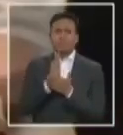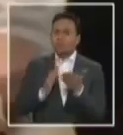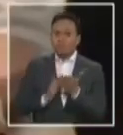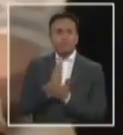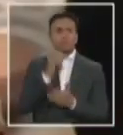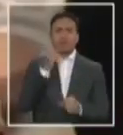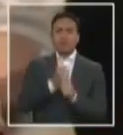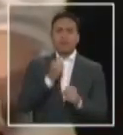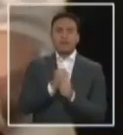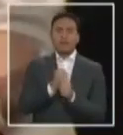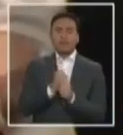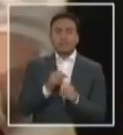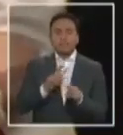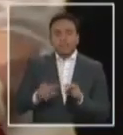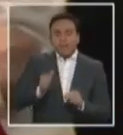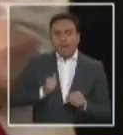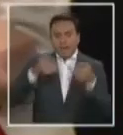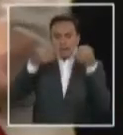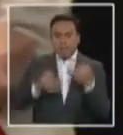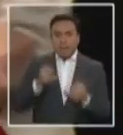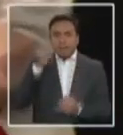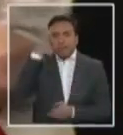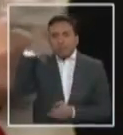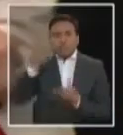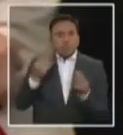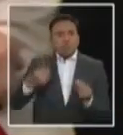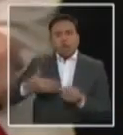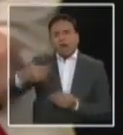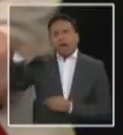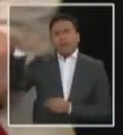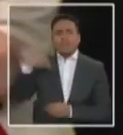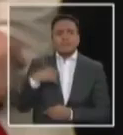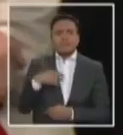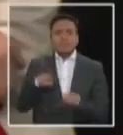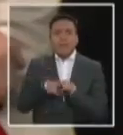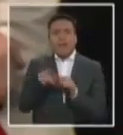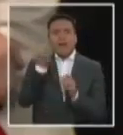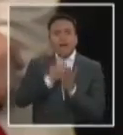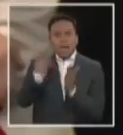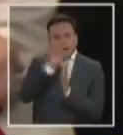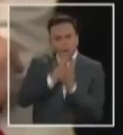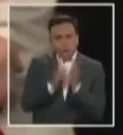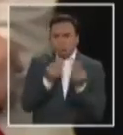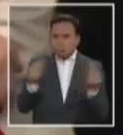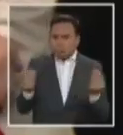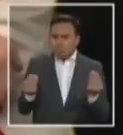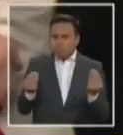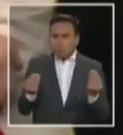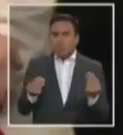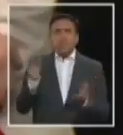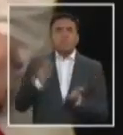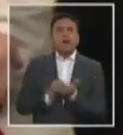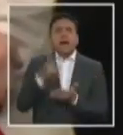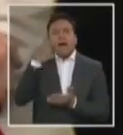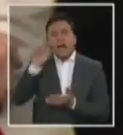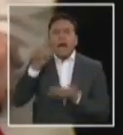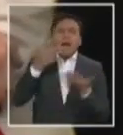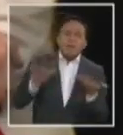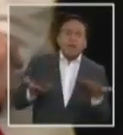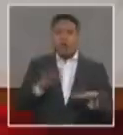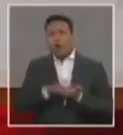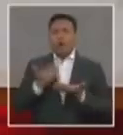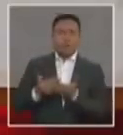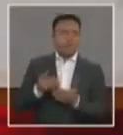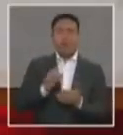efectivamente hablan digamos de de los avances del gobierno a nivel nacional y bueno para qué decir la avance de la para las